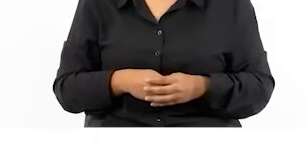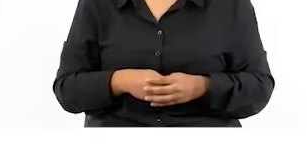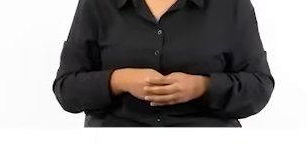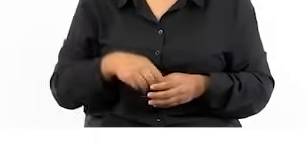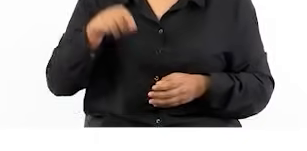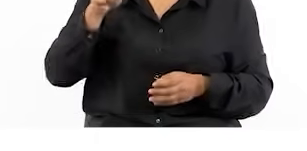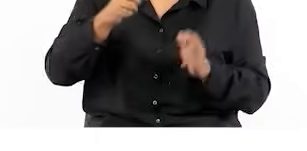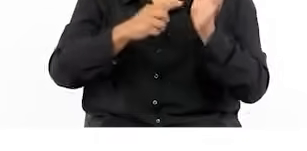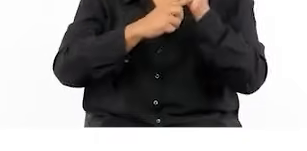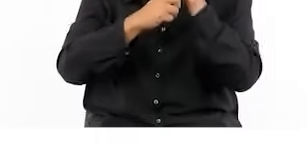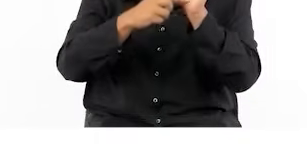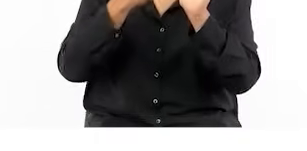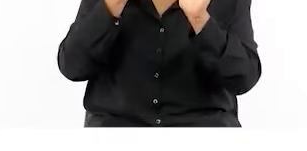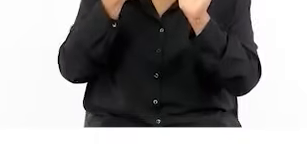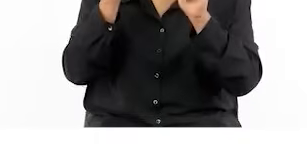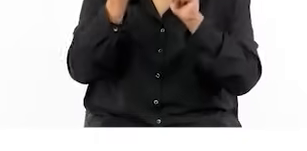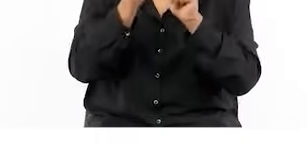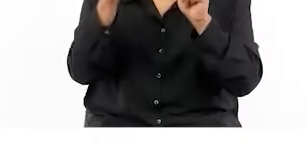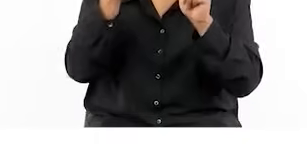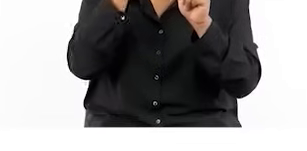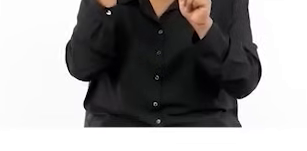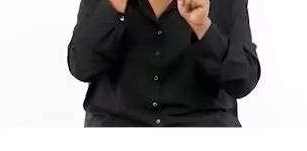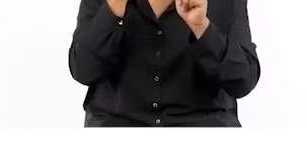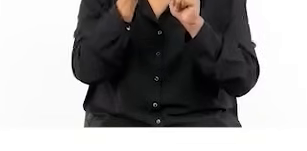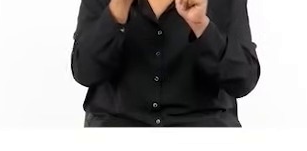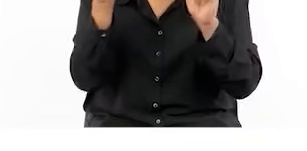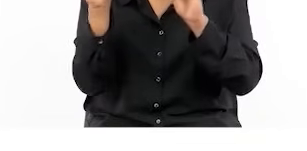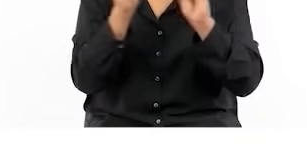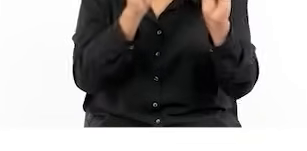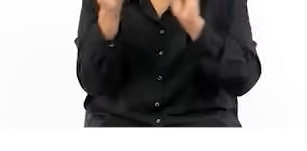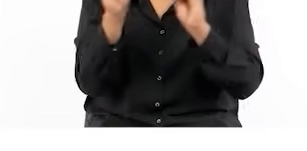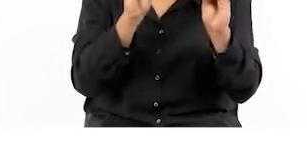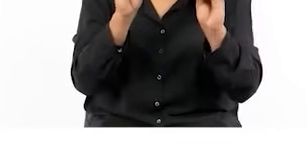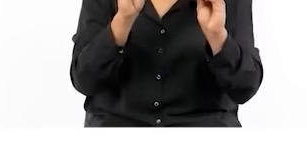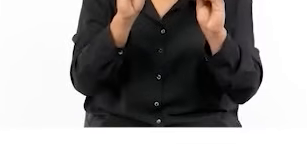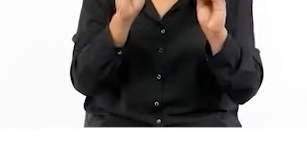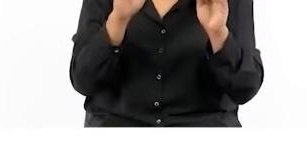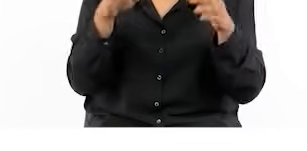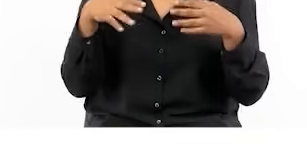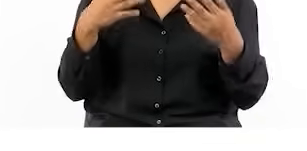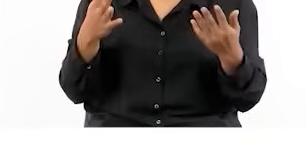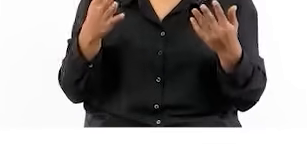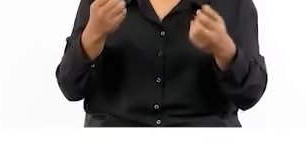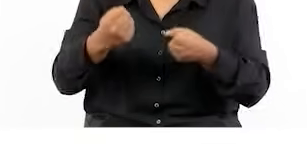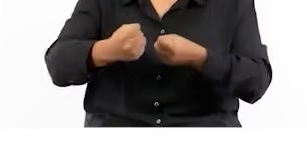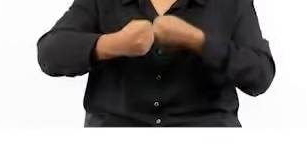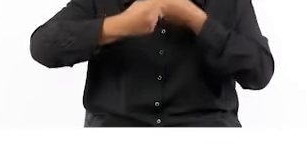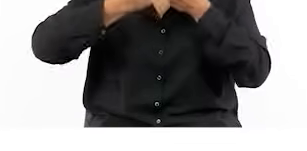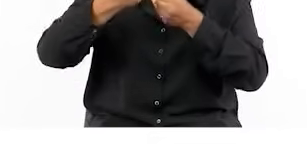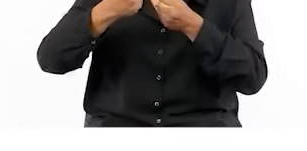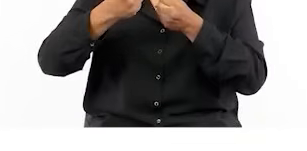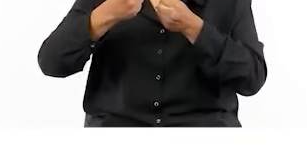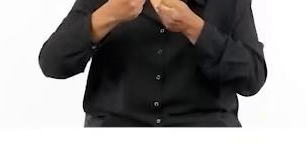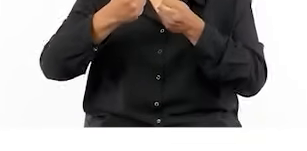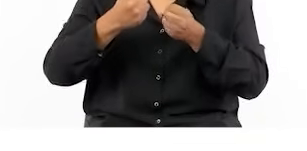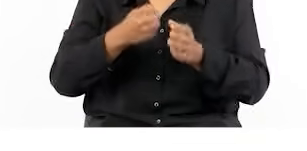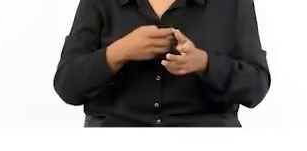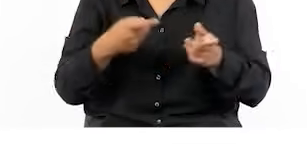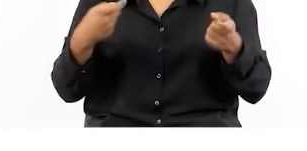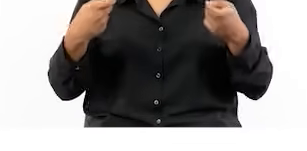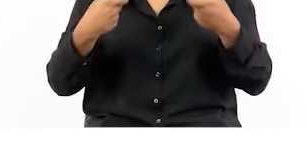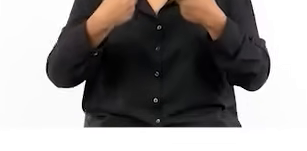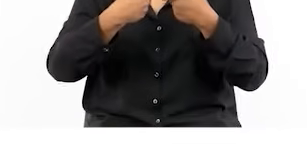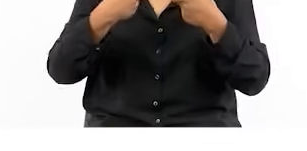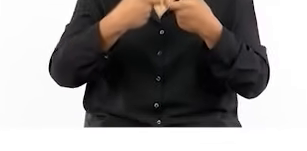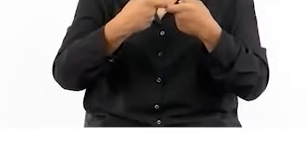que éste tiene en la esfera celeste. Y es esto que aparece en estas flechas. Este movimiento se debe